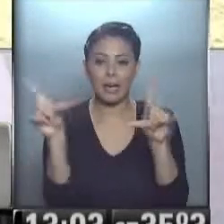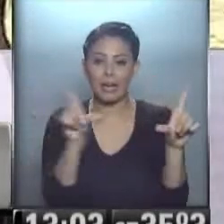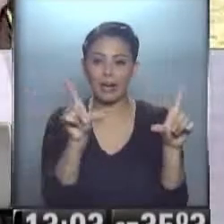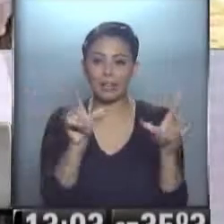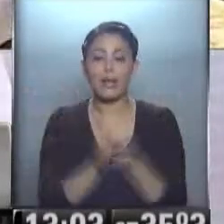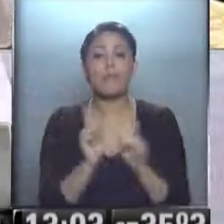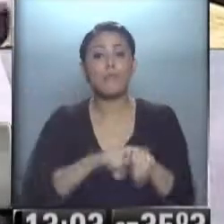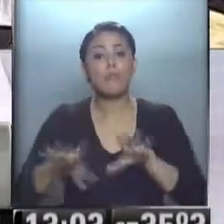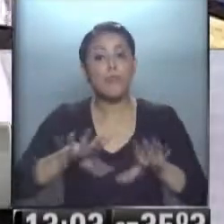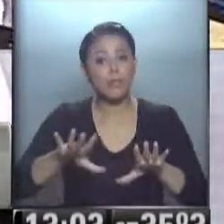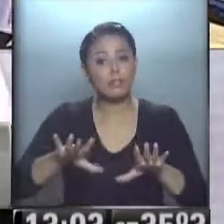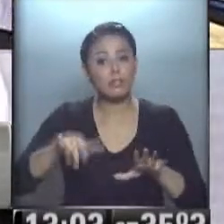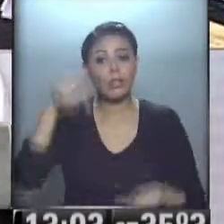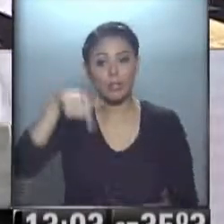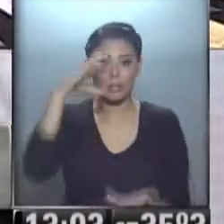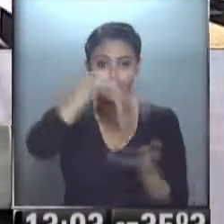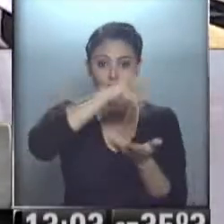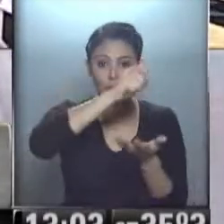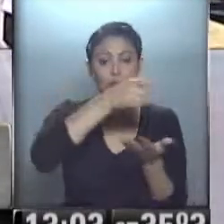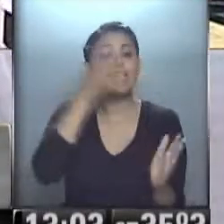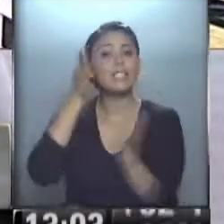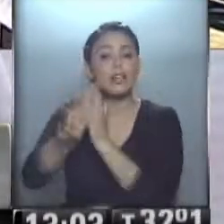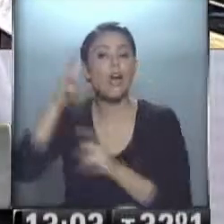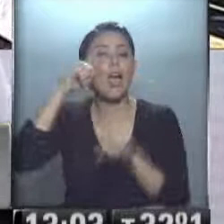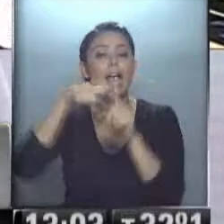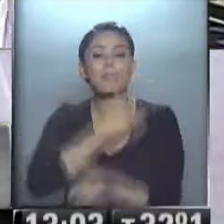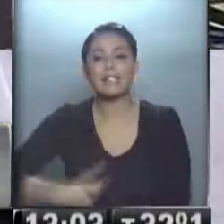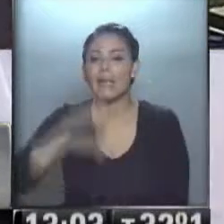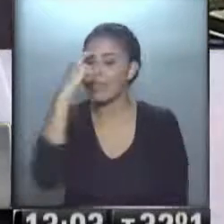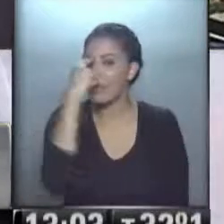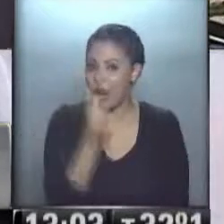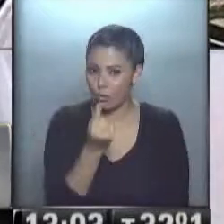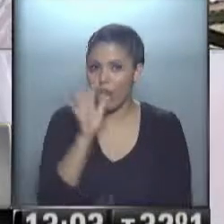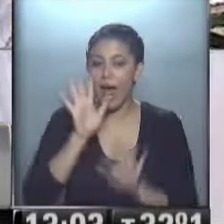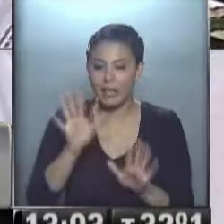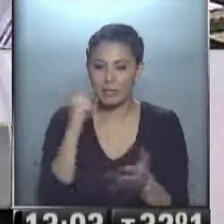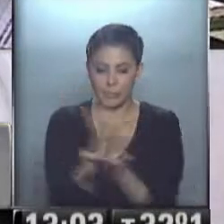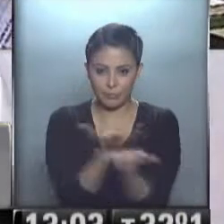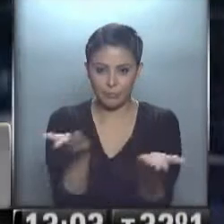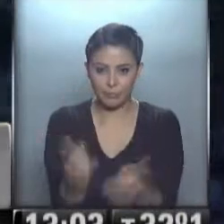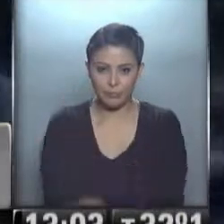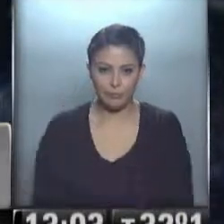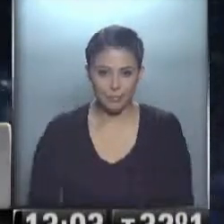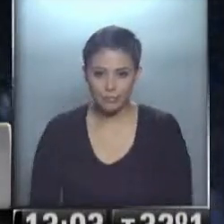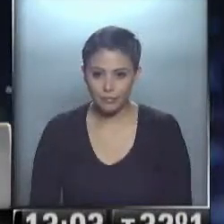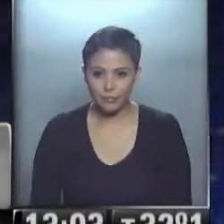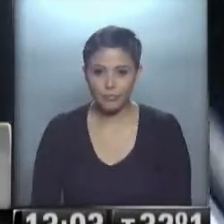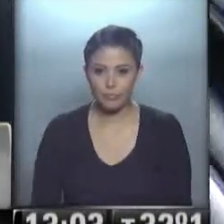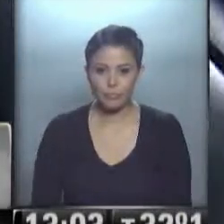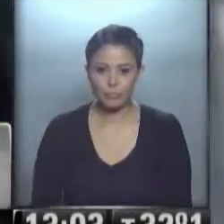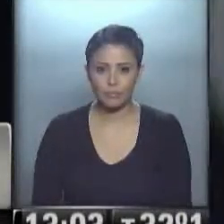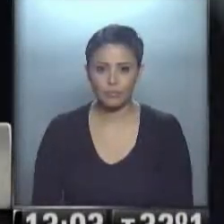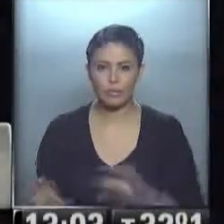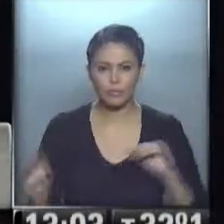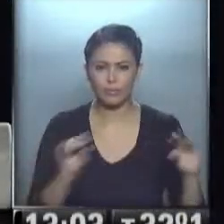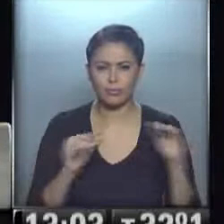cuando se retiraba precisamente el ex presidente Fernando de la Rúa de estos tribunales de Comodoro Py. Cuidado, espera